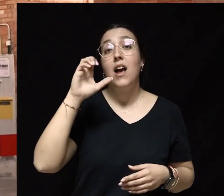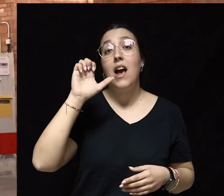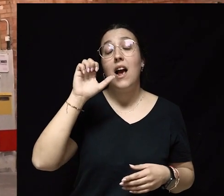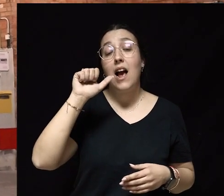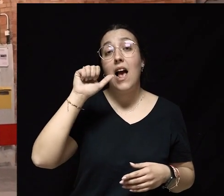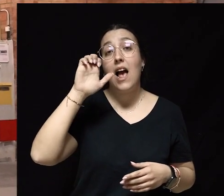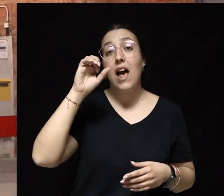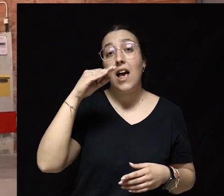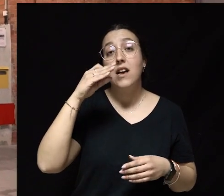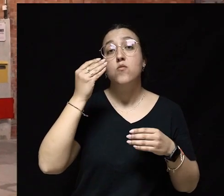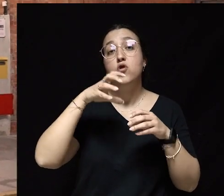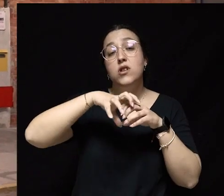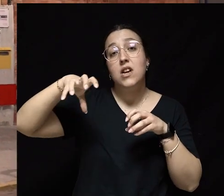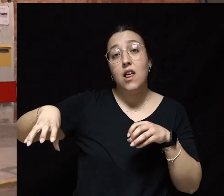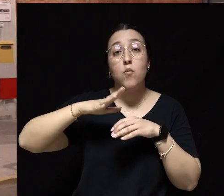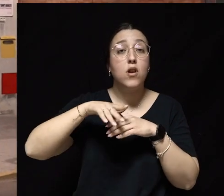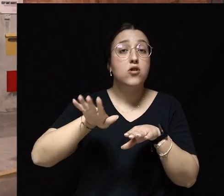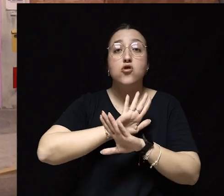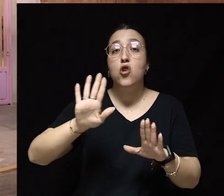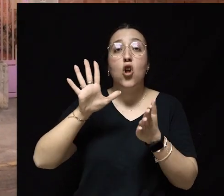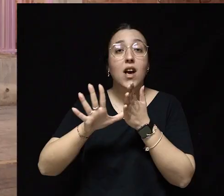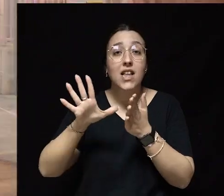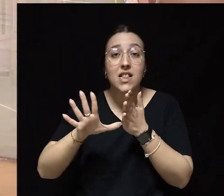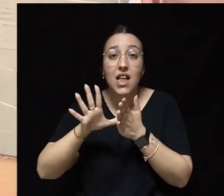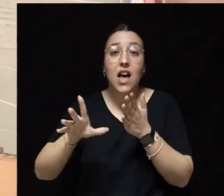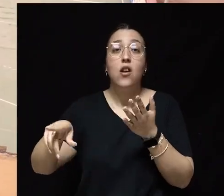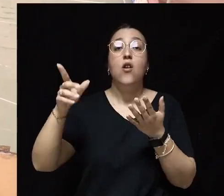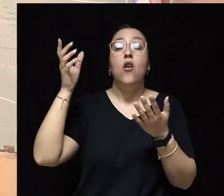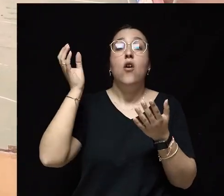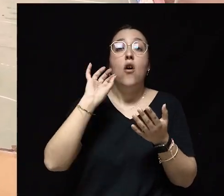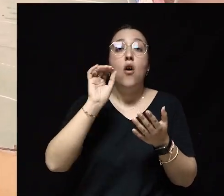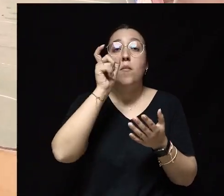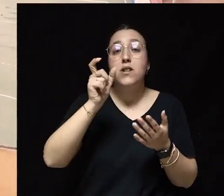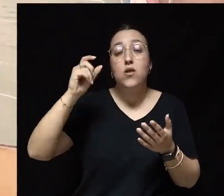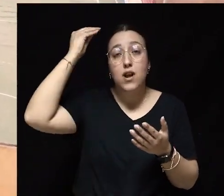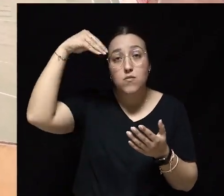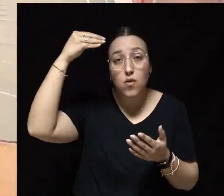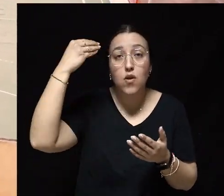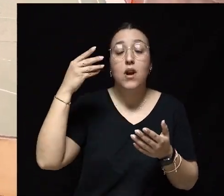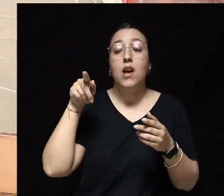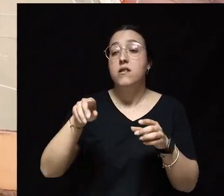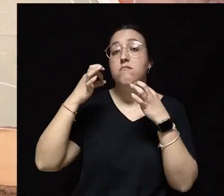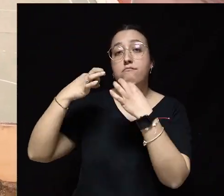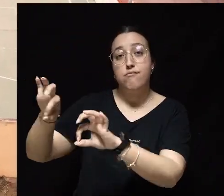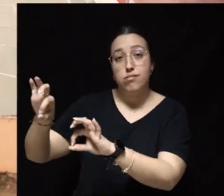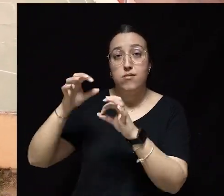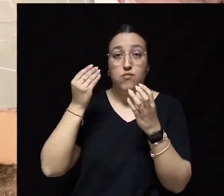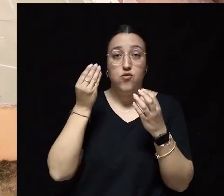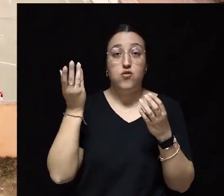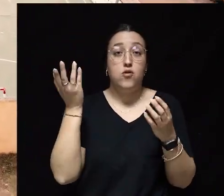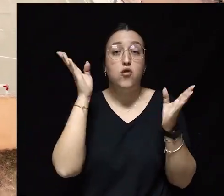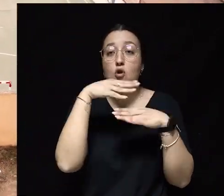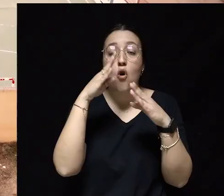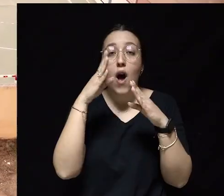en verdaderos centros gueto, donde se perpetúa la segregación. De los más de 3 centenas de dichos centros,